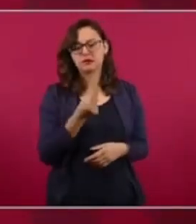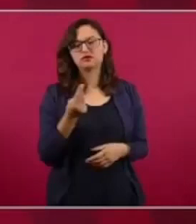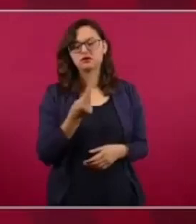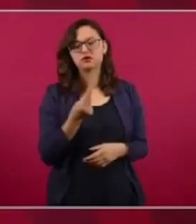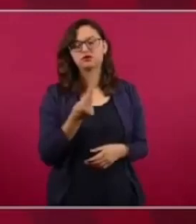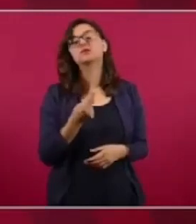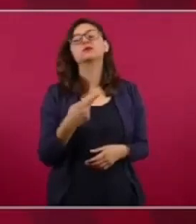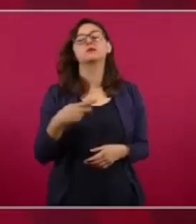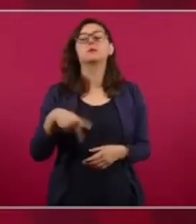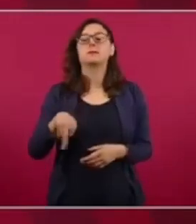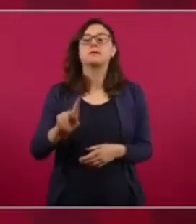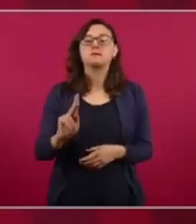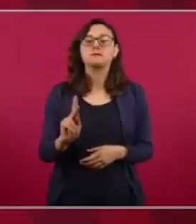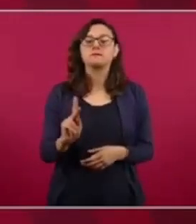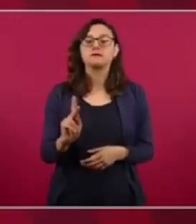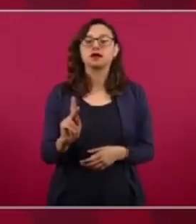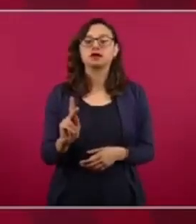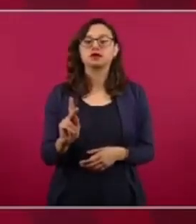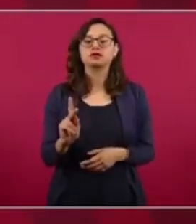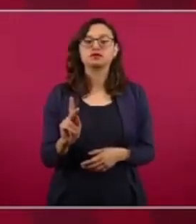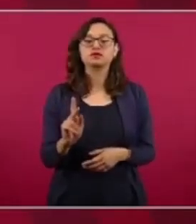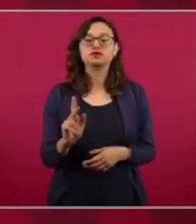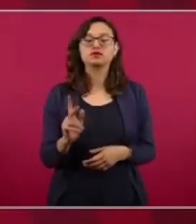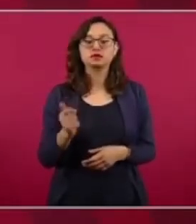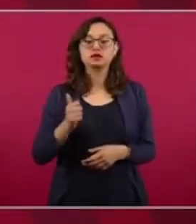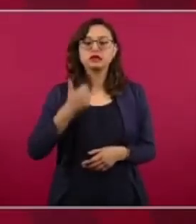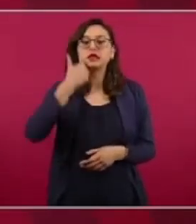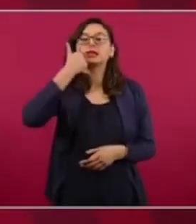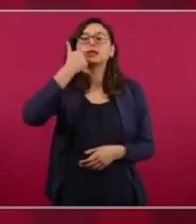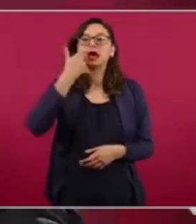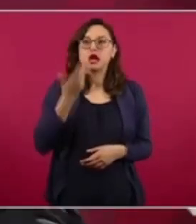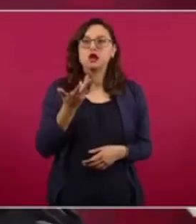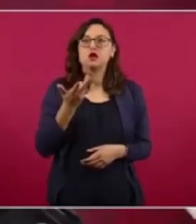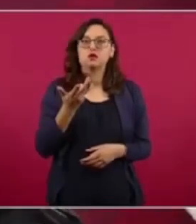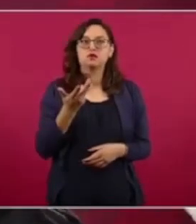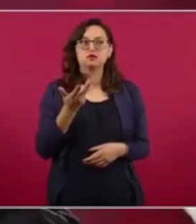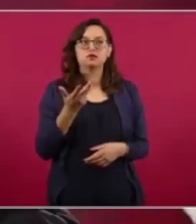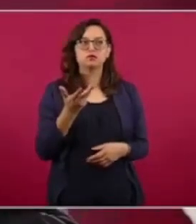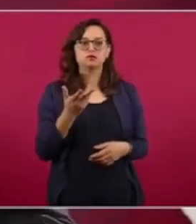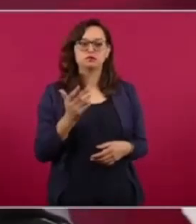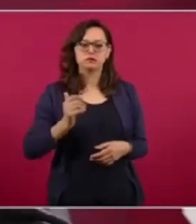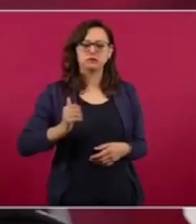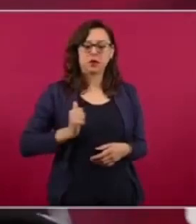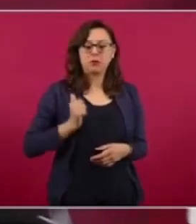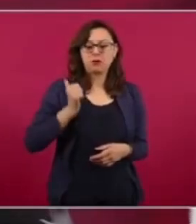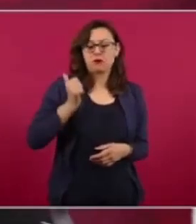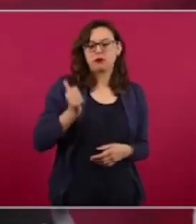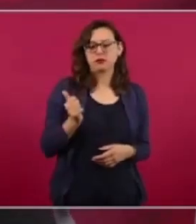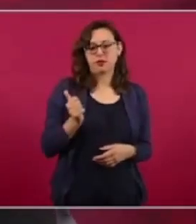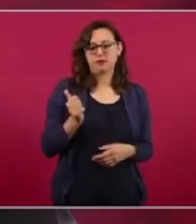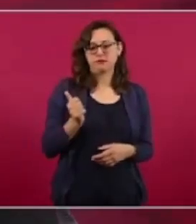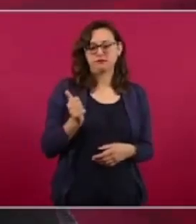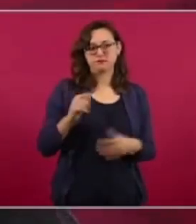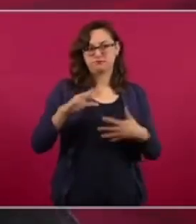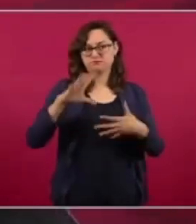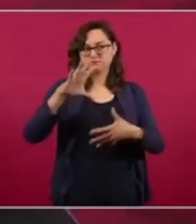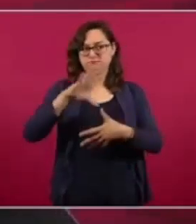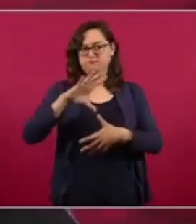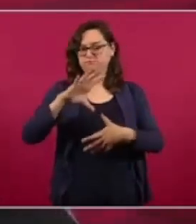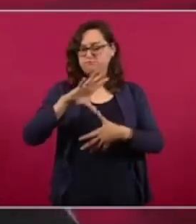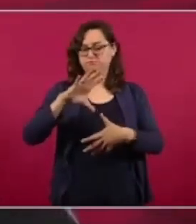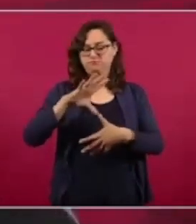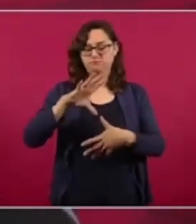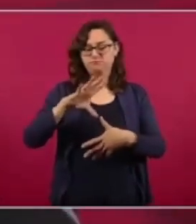sí quiero aprovechar no solo para hablar de México, sino del continente